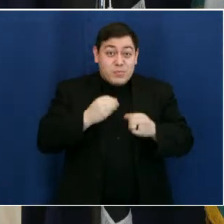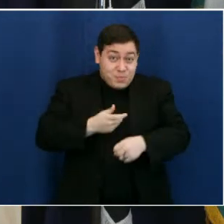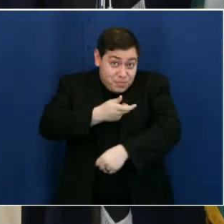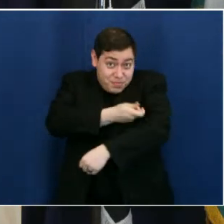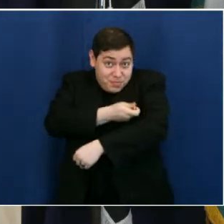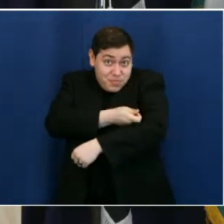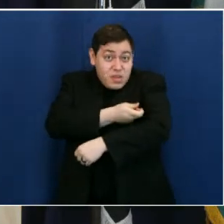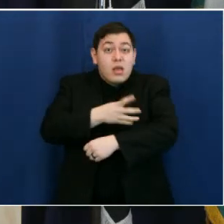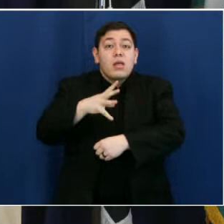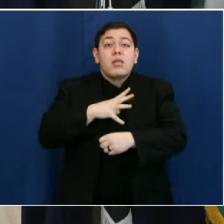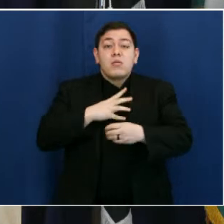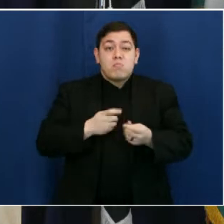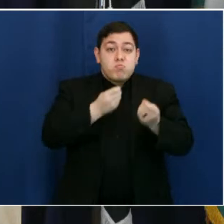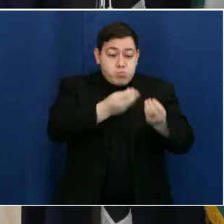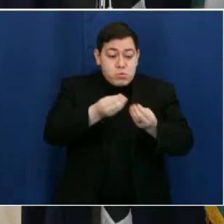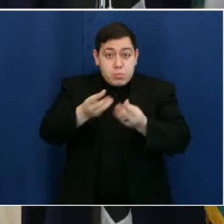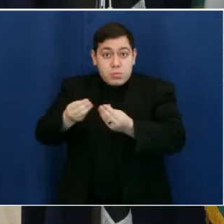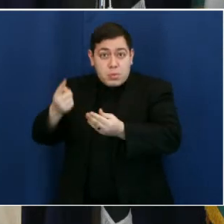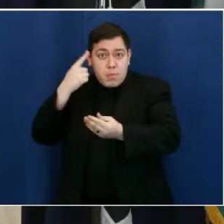se están